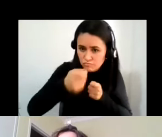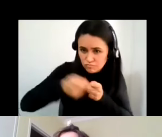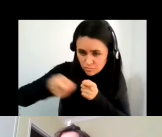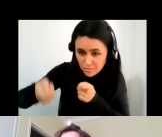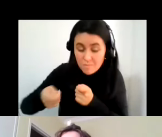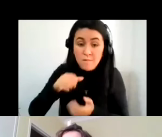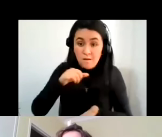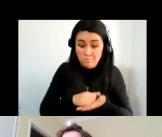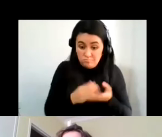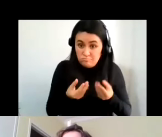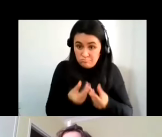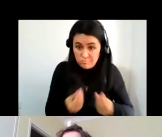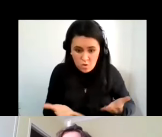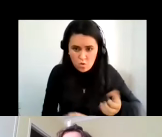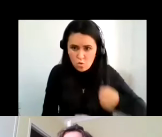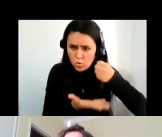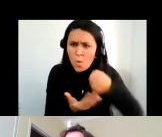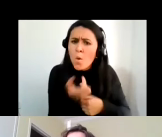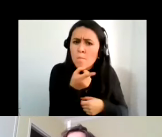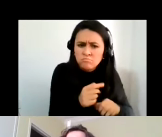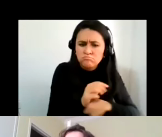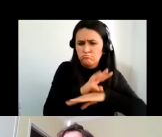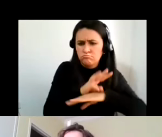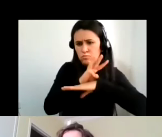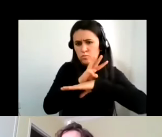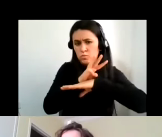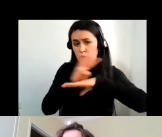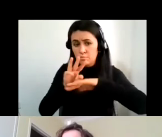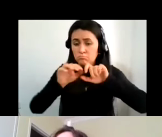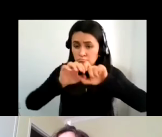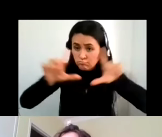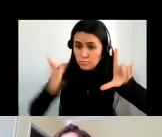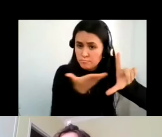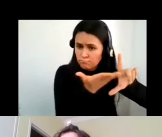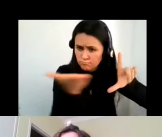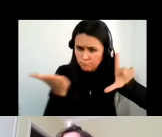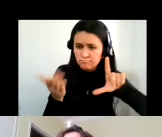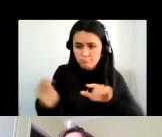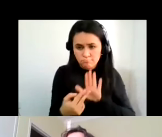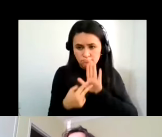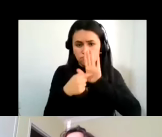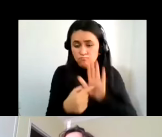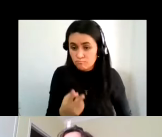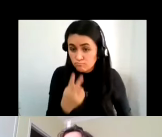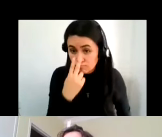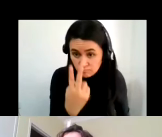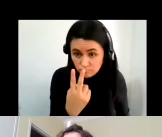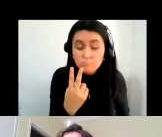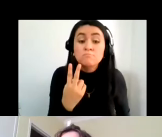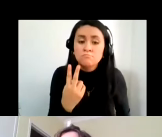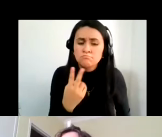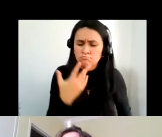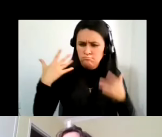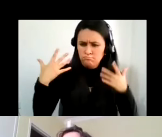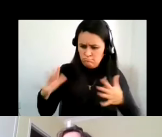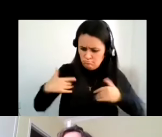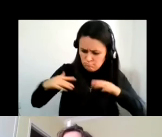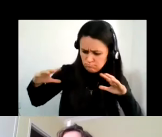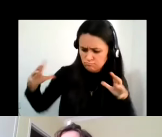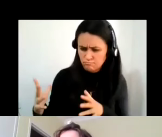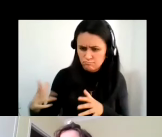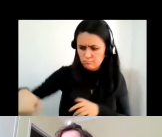están disponibles en línea en la actualidad, durante el último año, al trabajar en torno